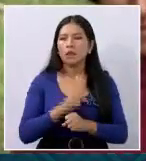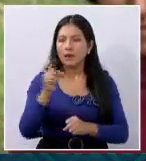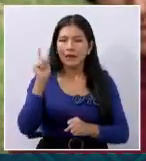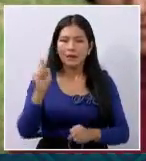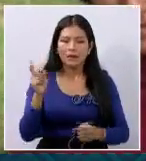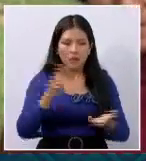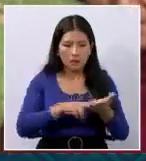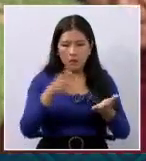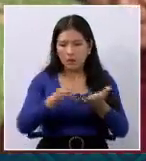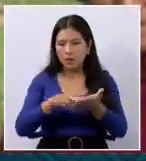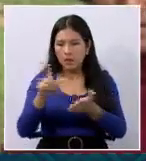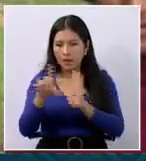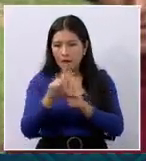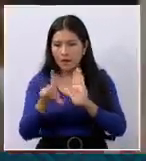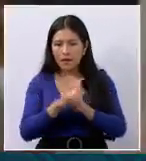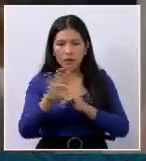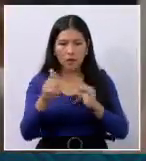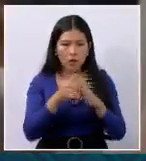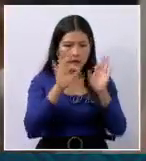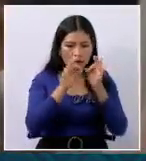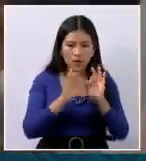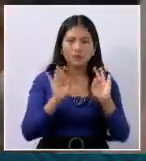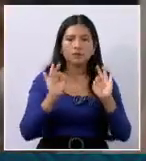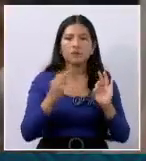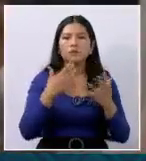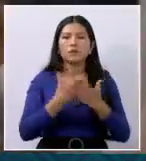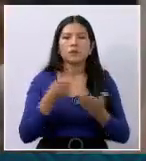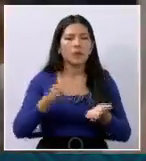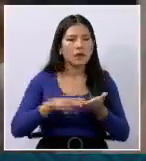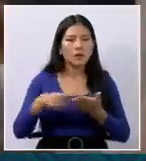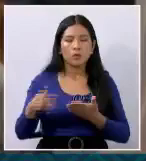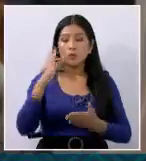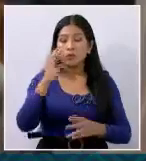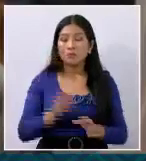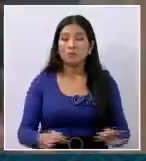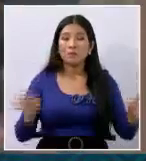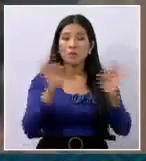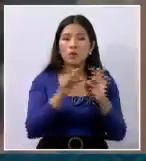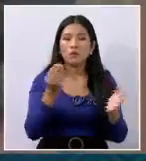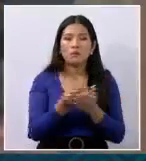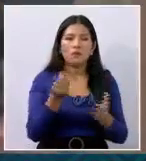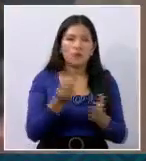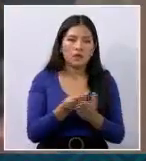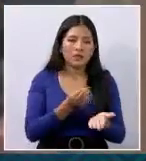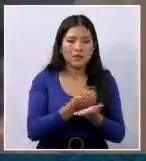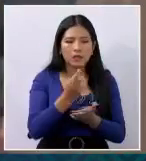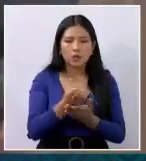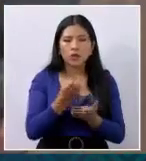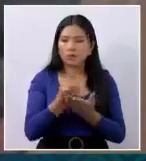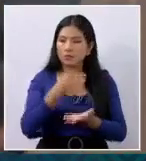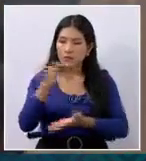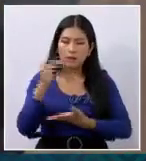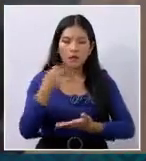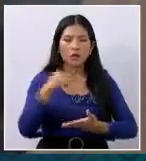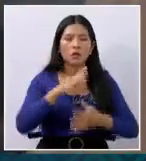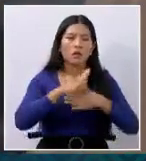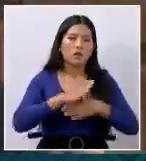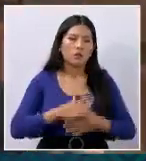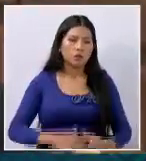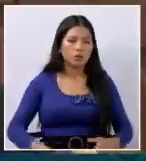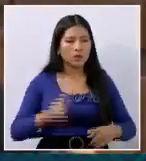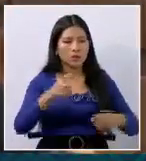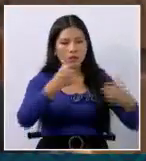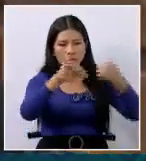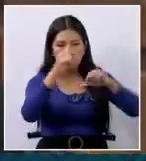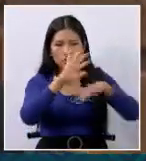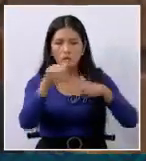las leyes correspondientes, más aún tratándose de los recursos económicos, que va a ser un respiro para nosotros, los gobiernos